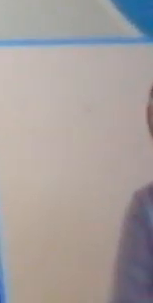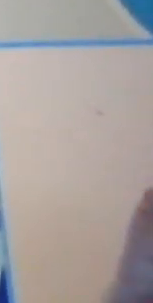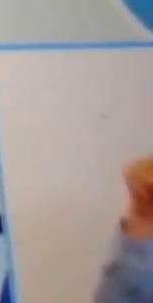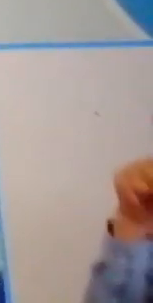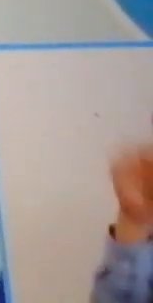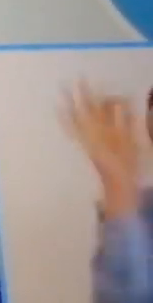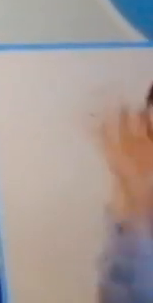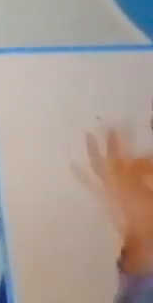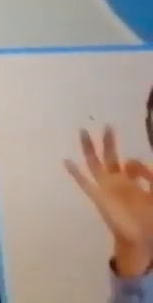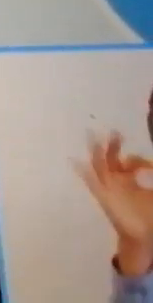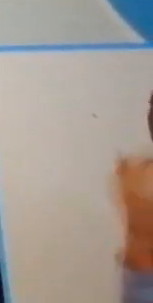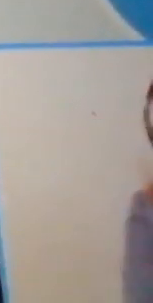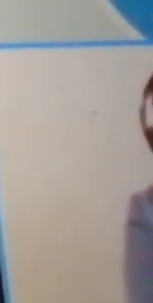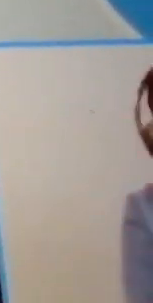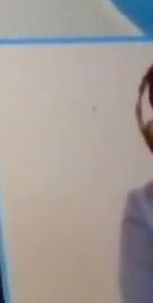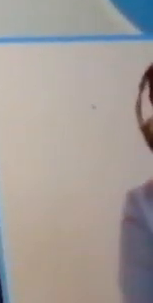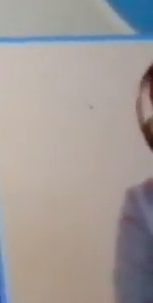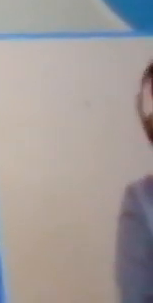siquiera pudimos